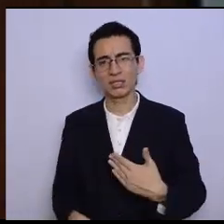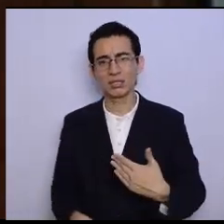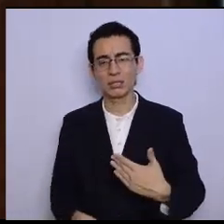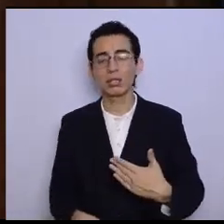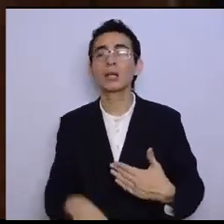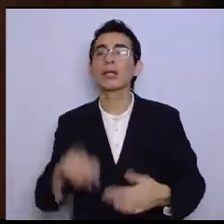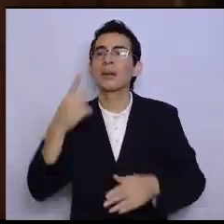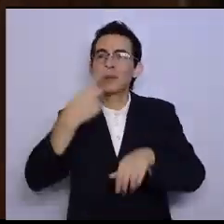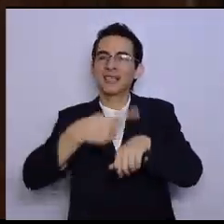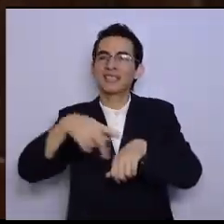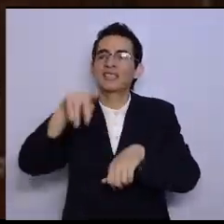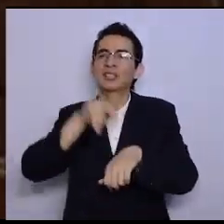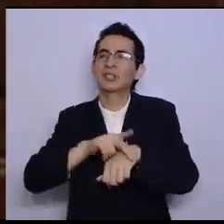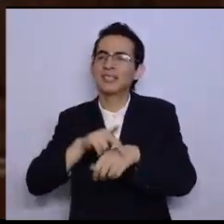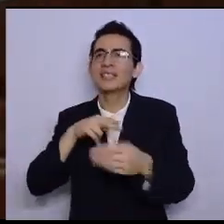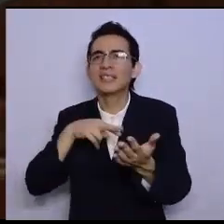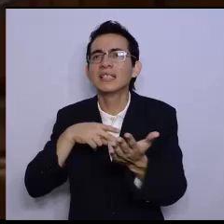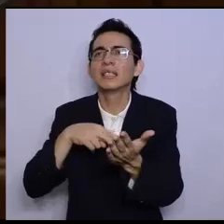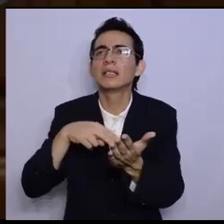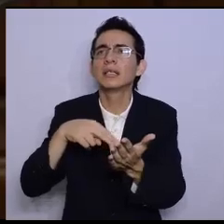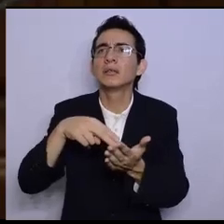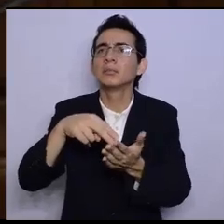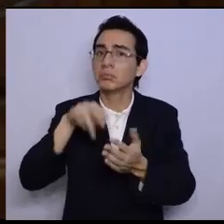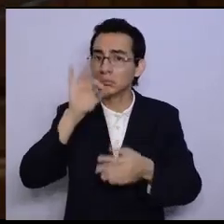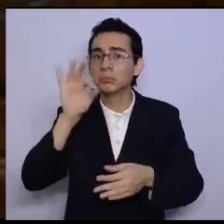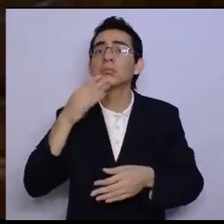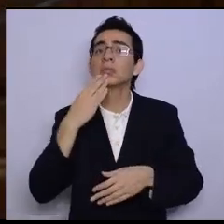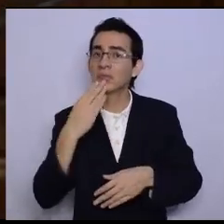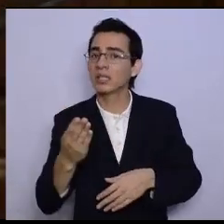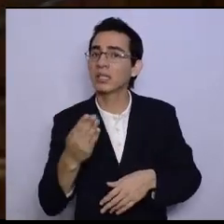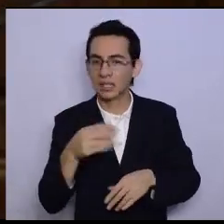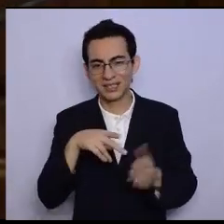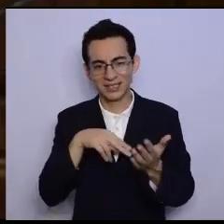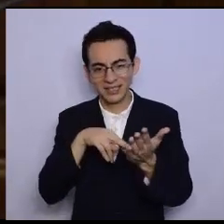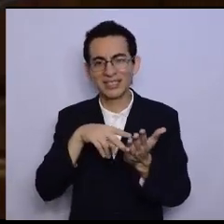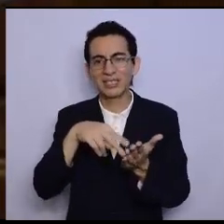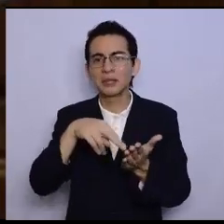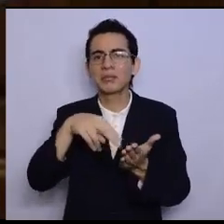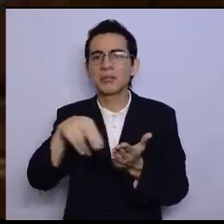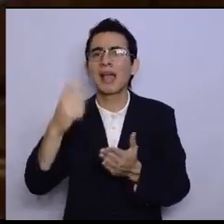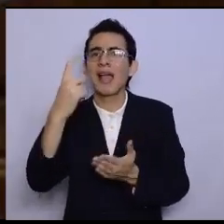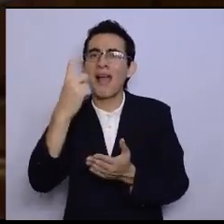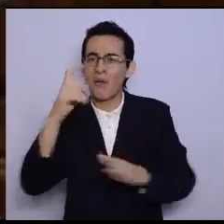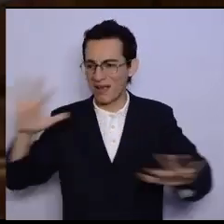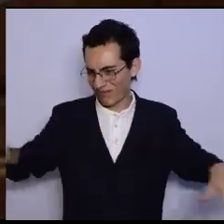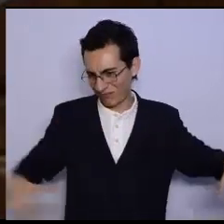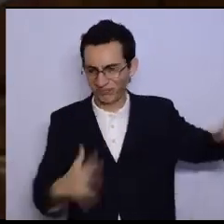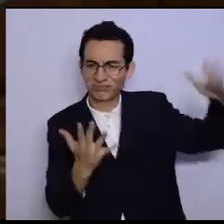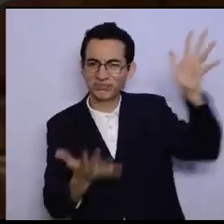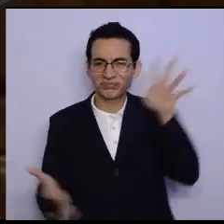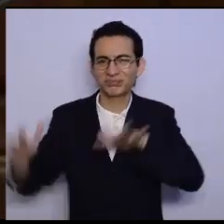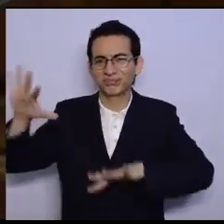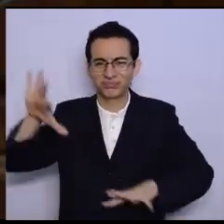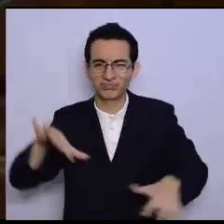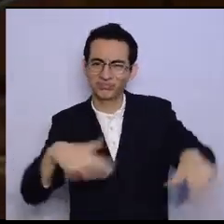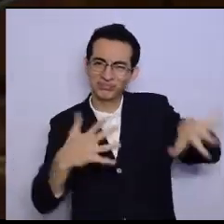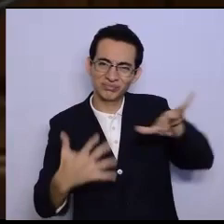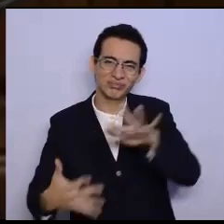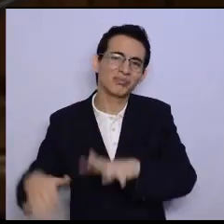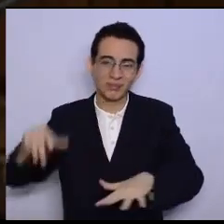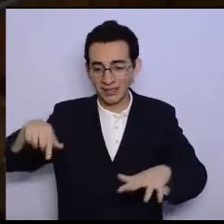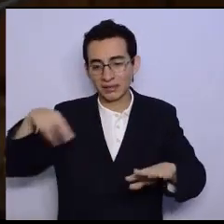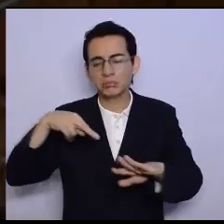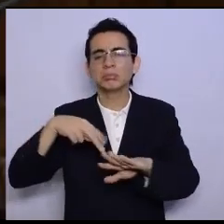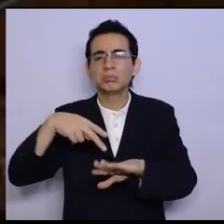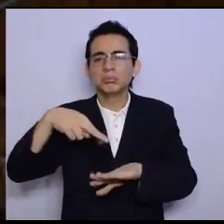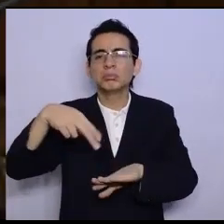y puso sus ojos en las circunstancias y se empezó a hundir y clamó, Señor, sálvame. ¿Y qué